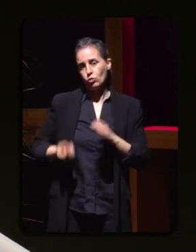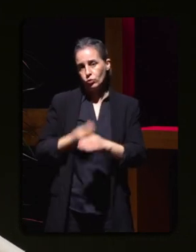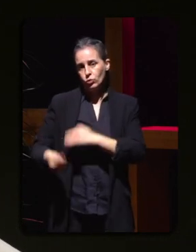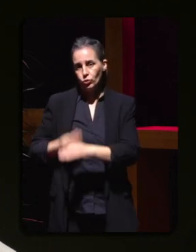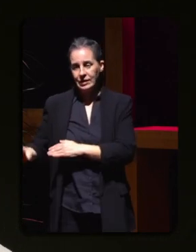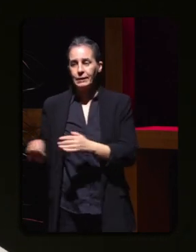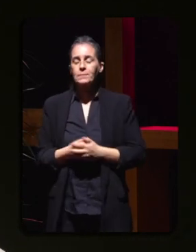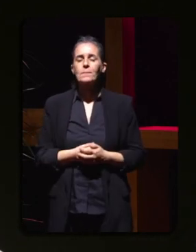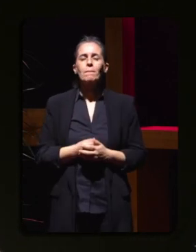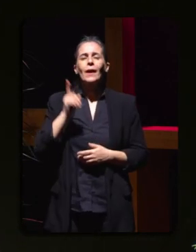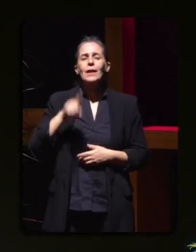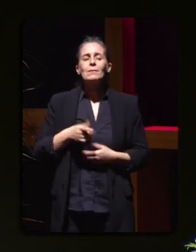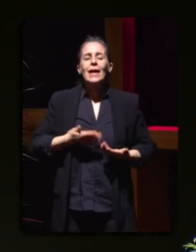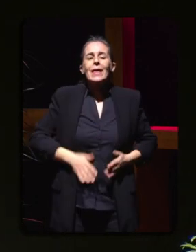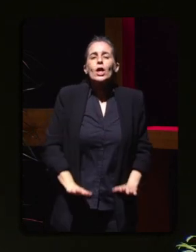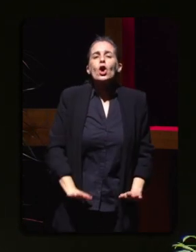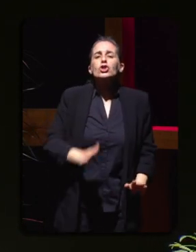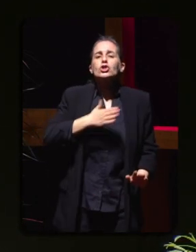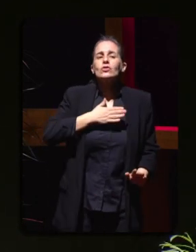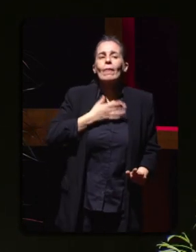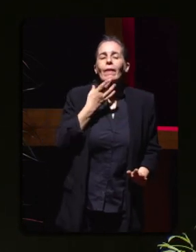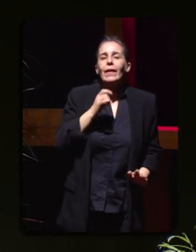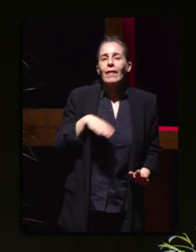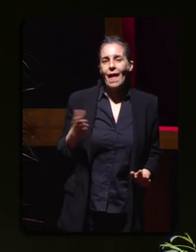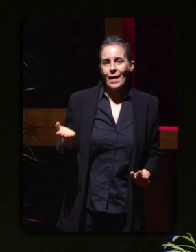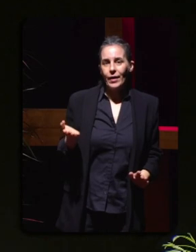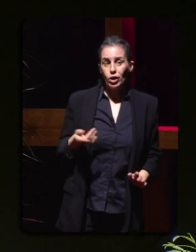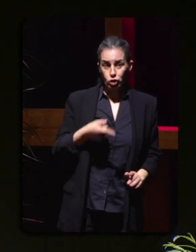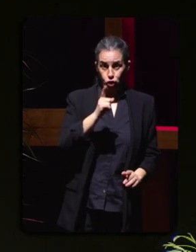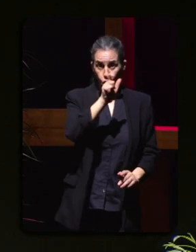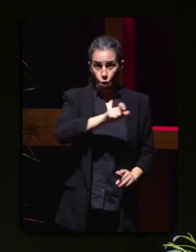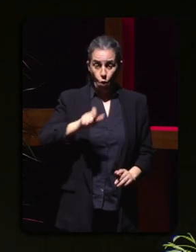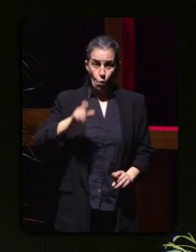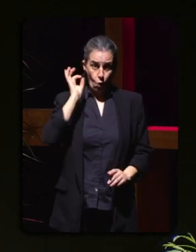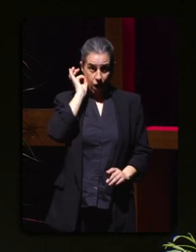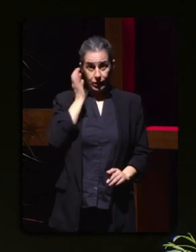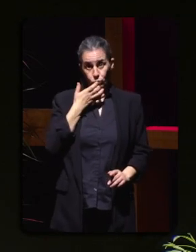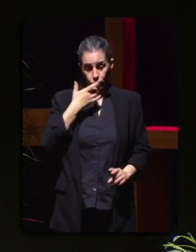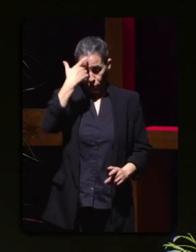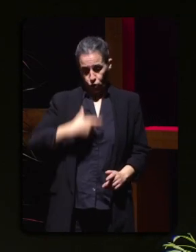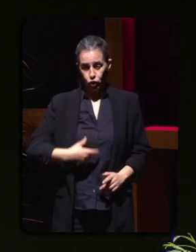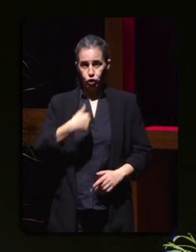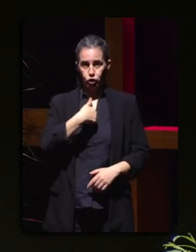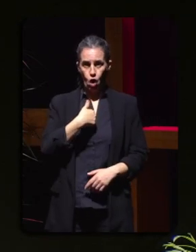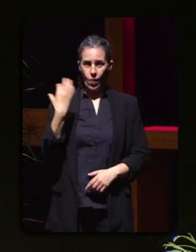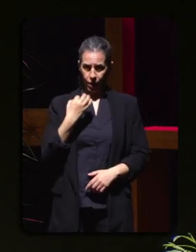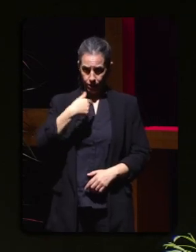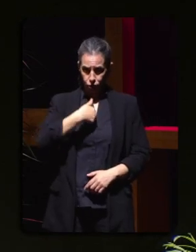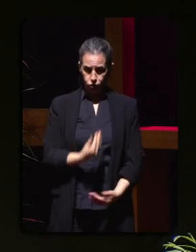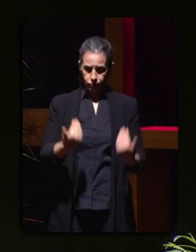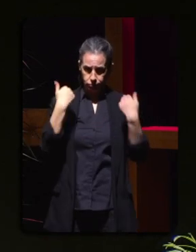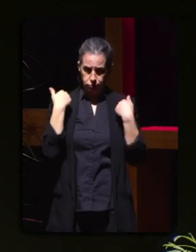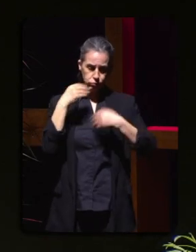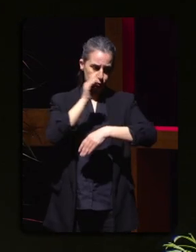los hijos Cómo que son solo de esas pobres mujeres por ejemplo yo que tenemos que criar crear